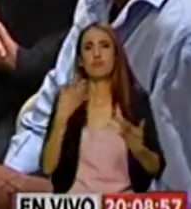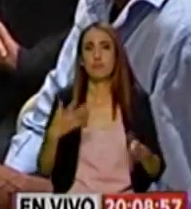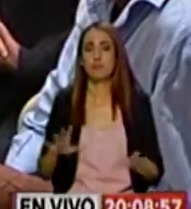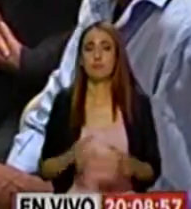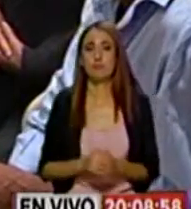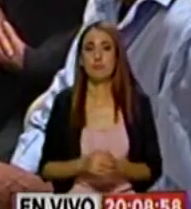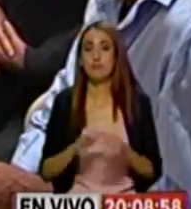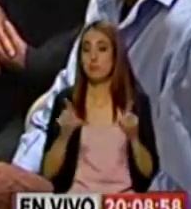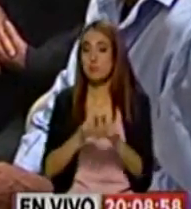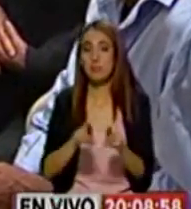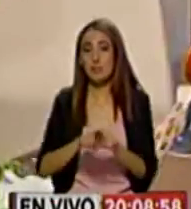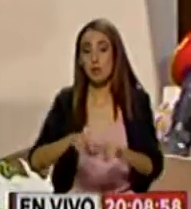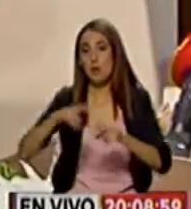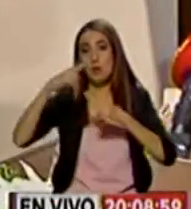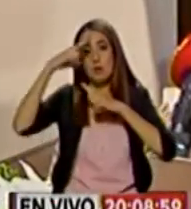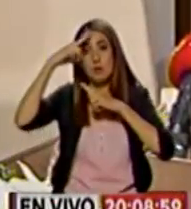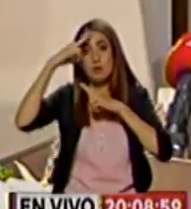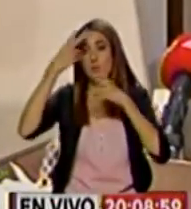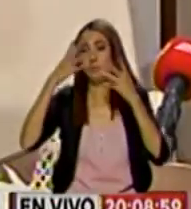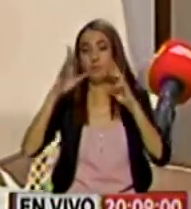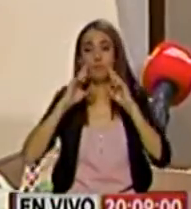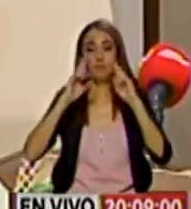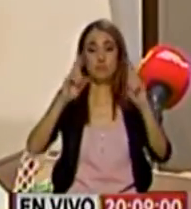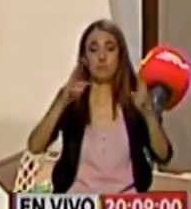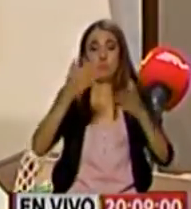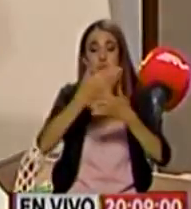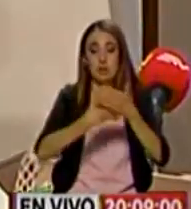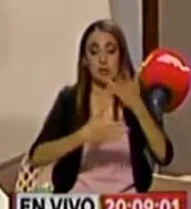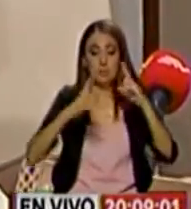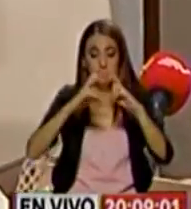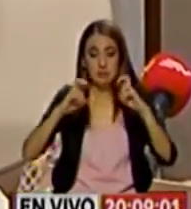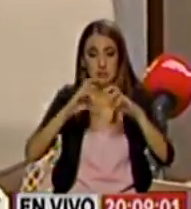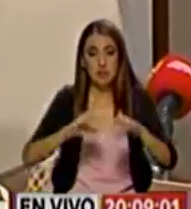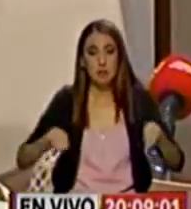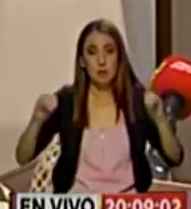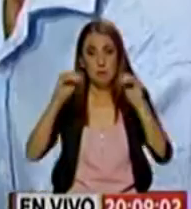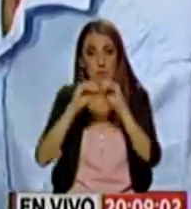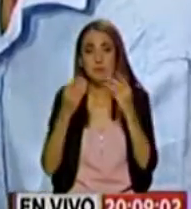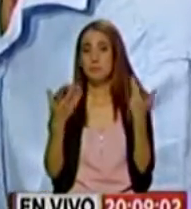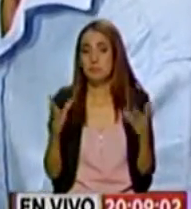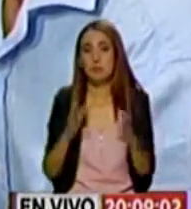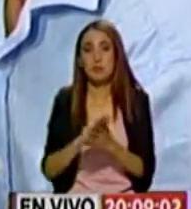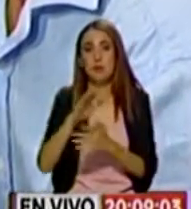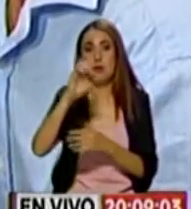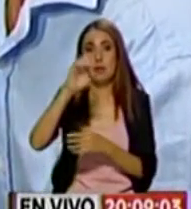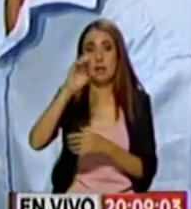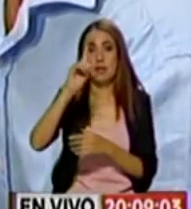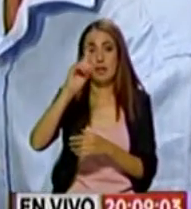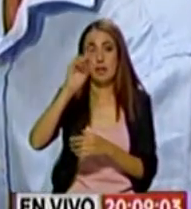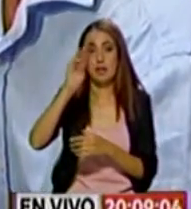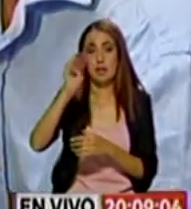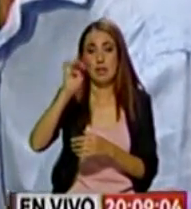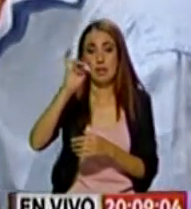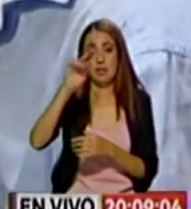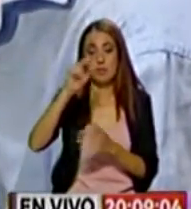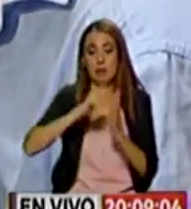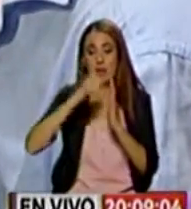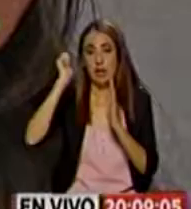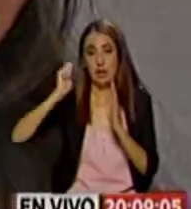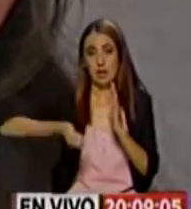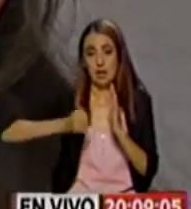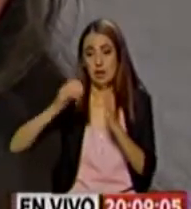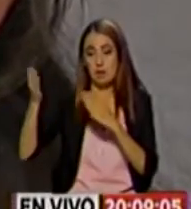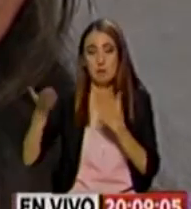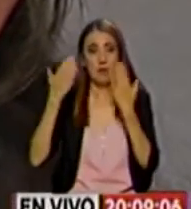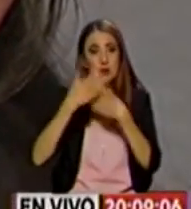y debido a que las Fuerzas Armadas no desclasificaron información. Edwin Romero, abogado de la familia, explicó que el 10 de enero